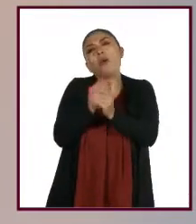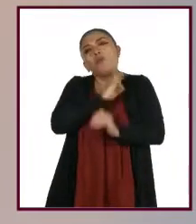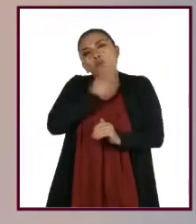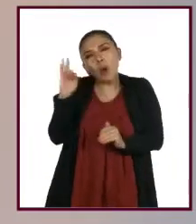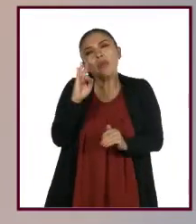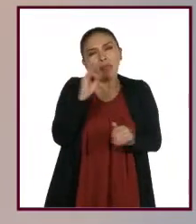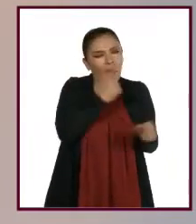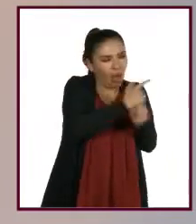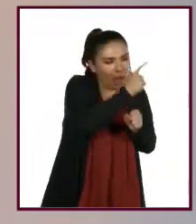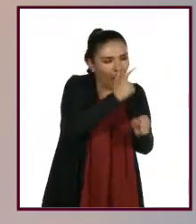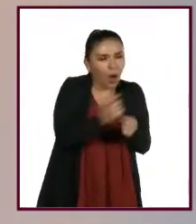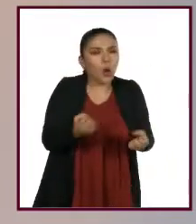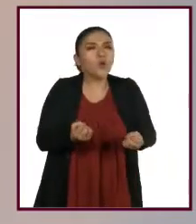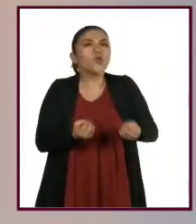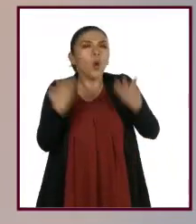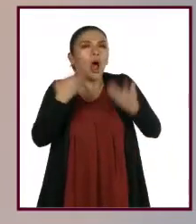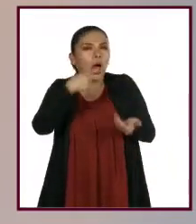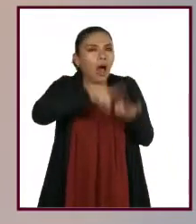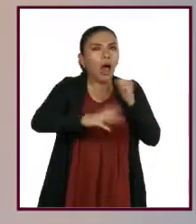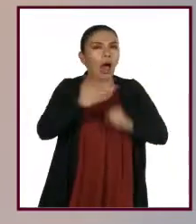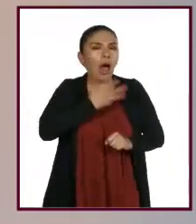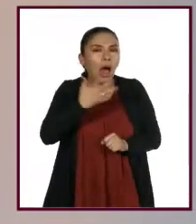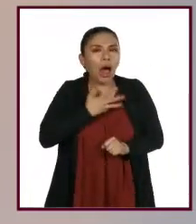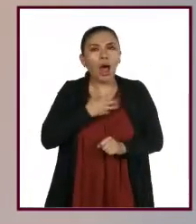de evaluar la cantidad de ciertas